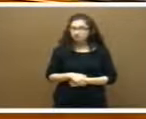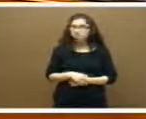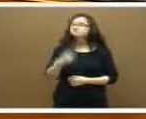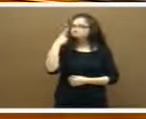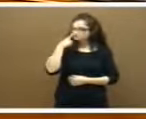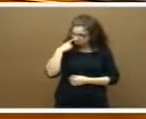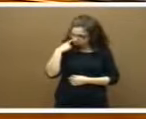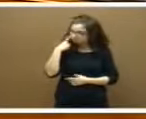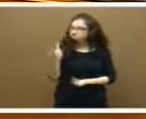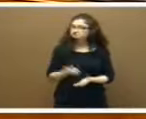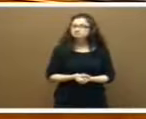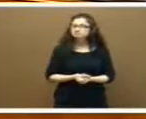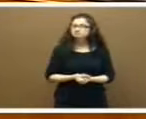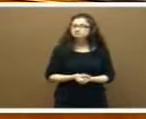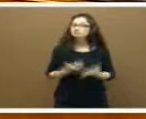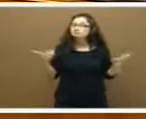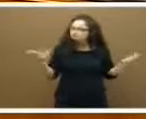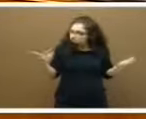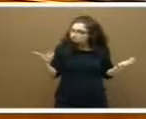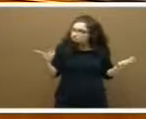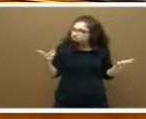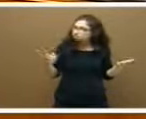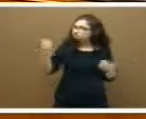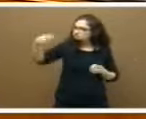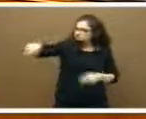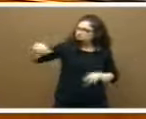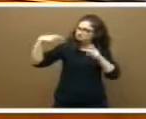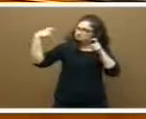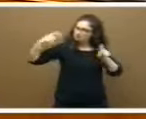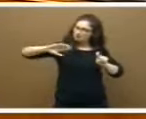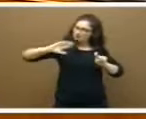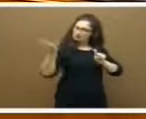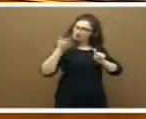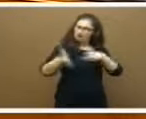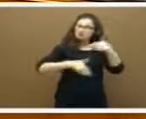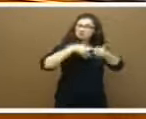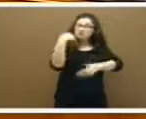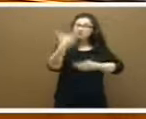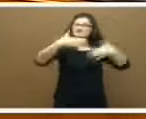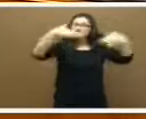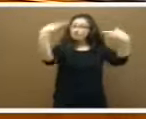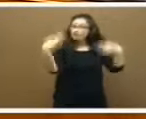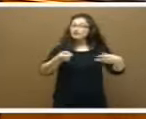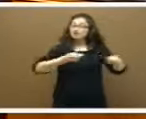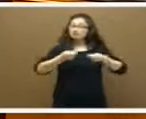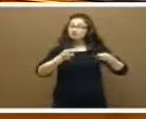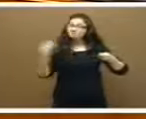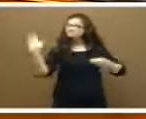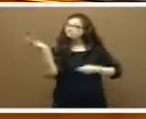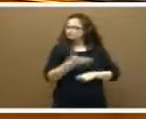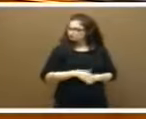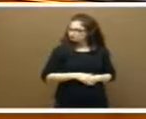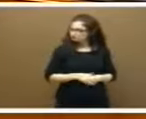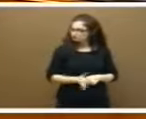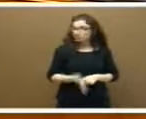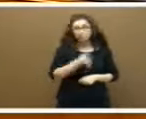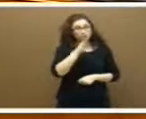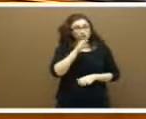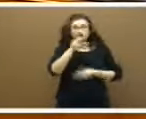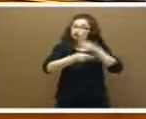Mire usted, señoría, intentan descalificar el proceso formal de negociación porque no se